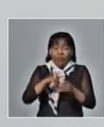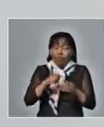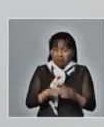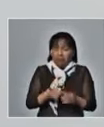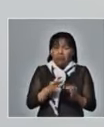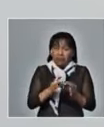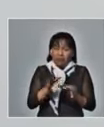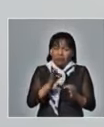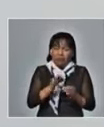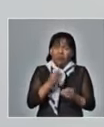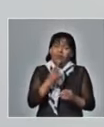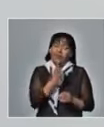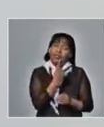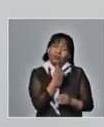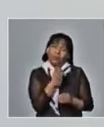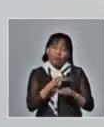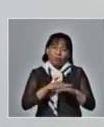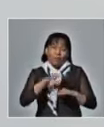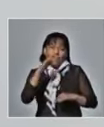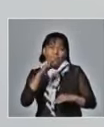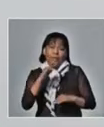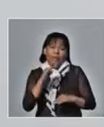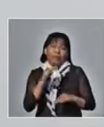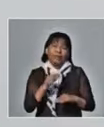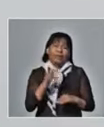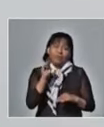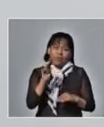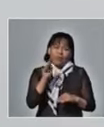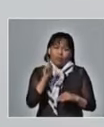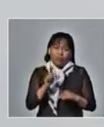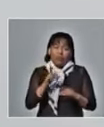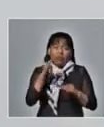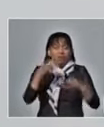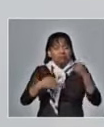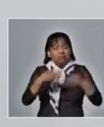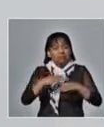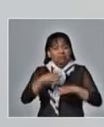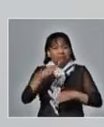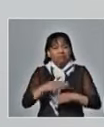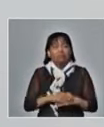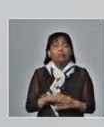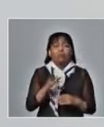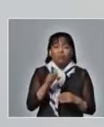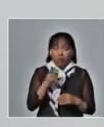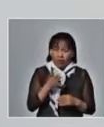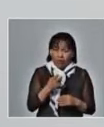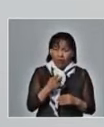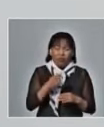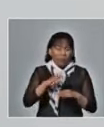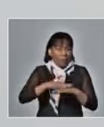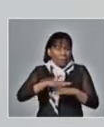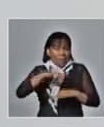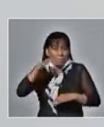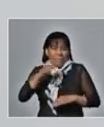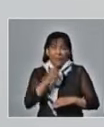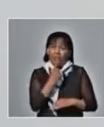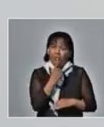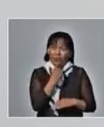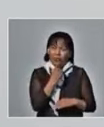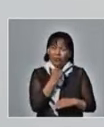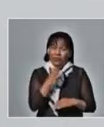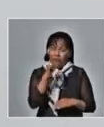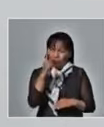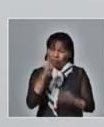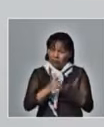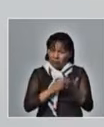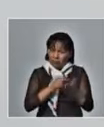necesitamos más policías, más ministerios públicos y más jueces. Yo estoy haciendo un compromiso de duplicar el número de policías que tenemos y